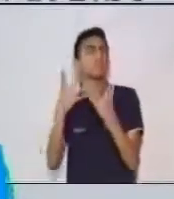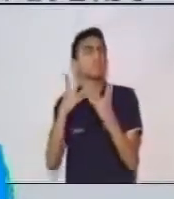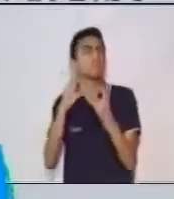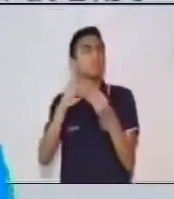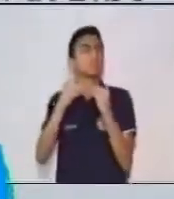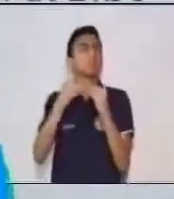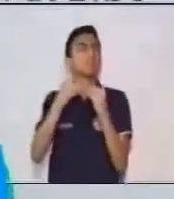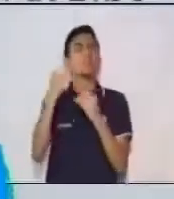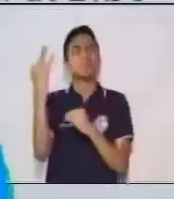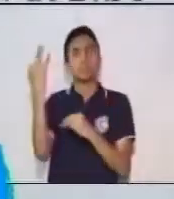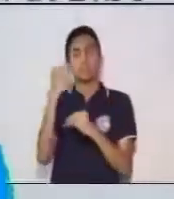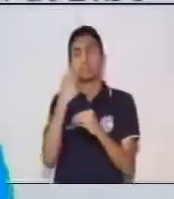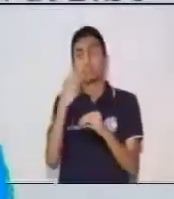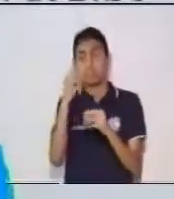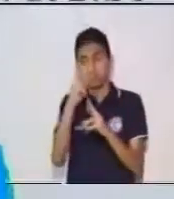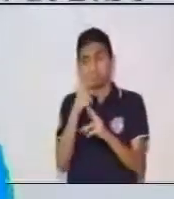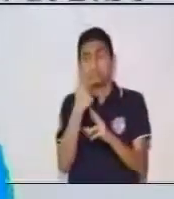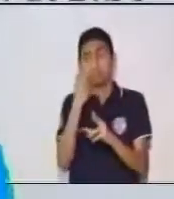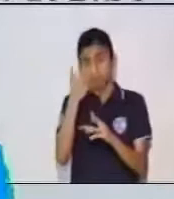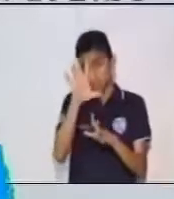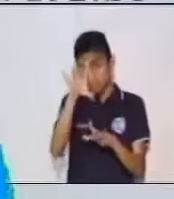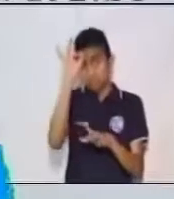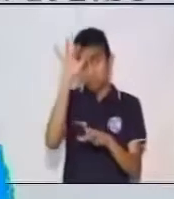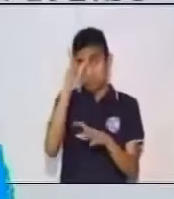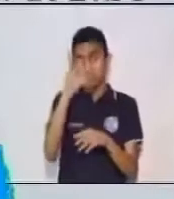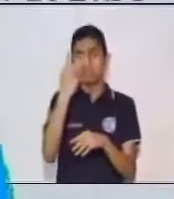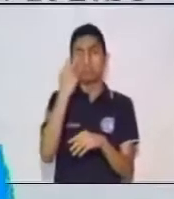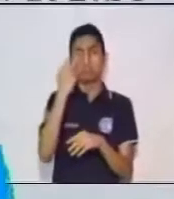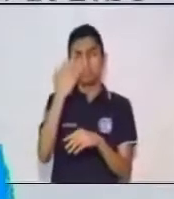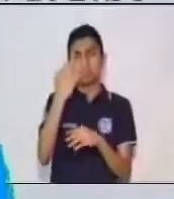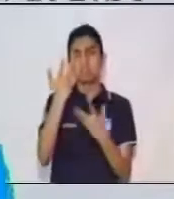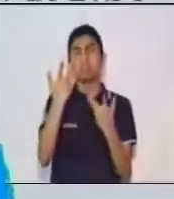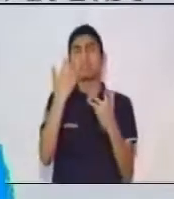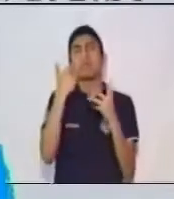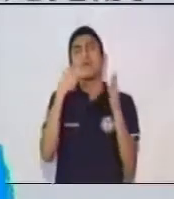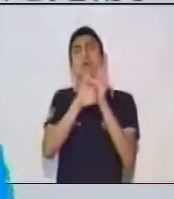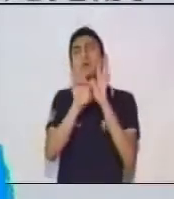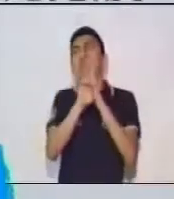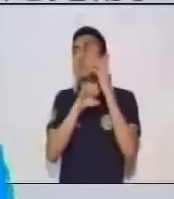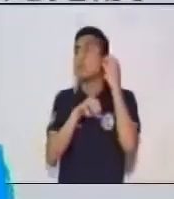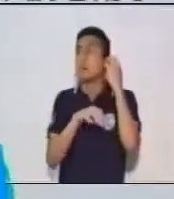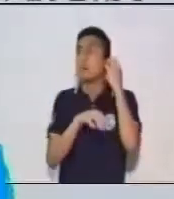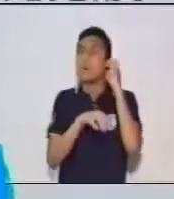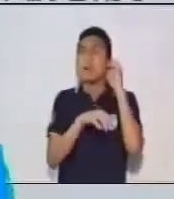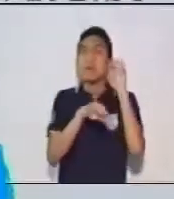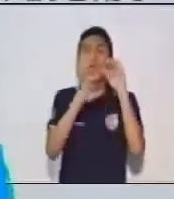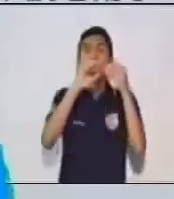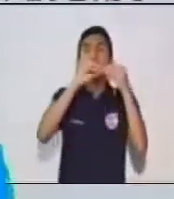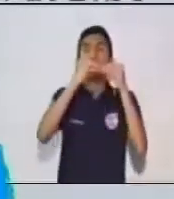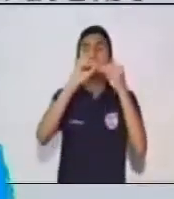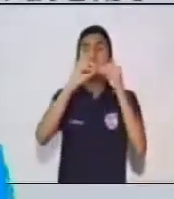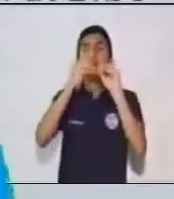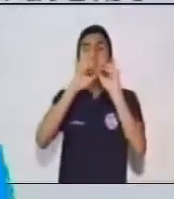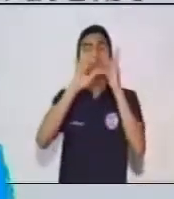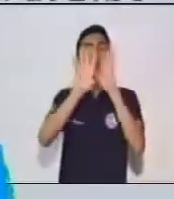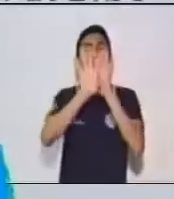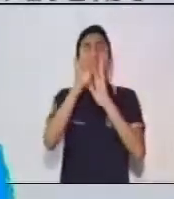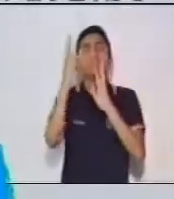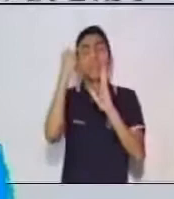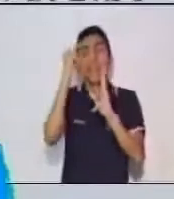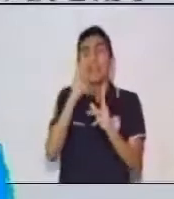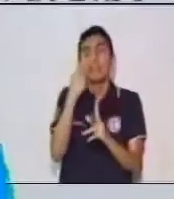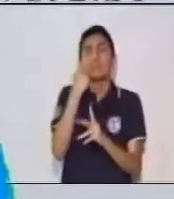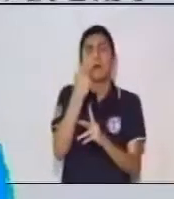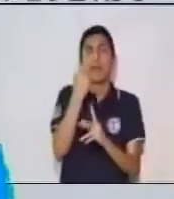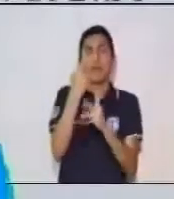nos da 3. Entonces encontramos esos números, porque sumados nos dieron 4 y multiplicados